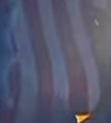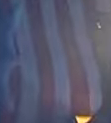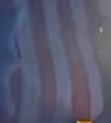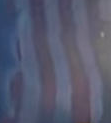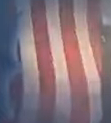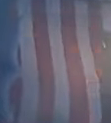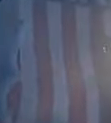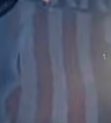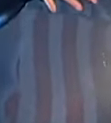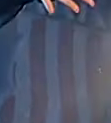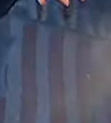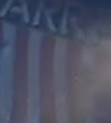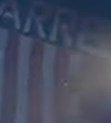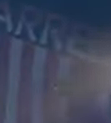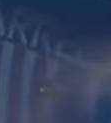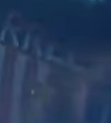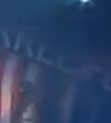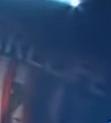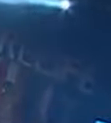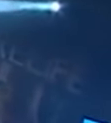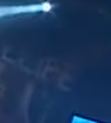Derrocho tanto amor